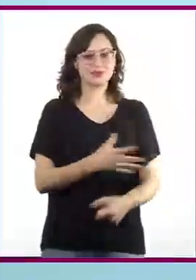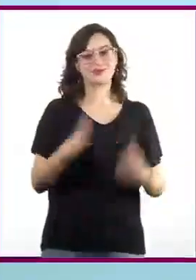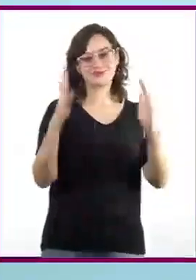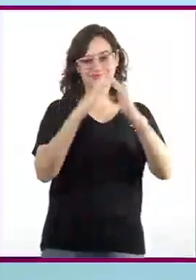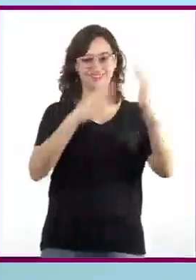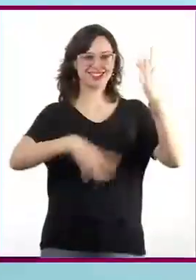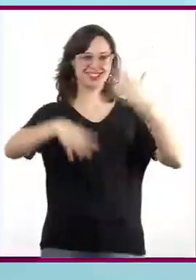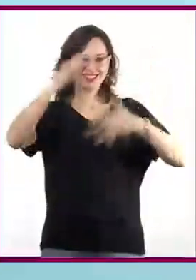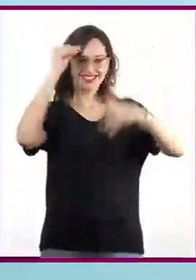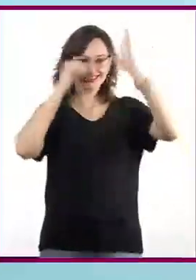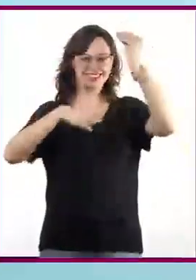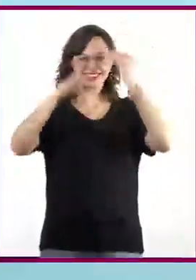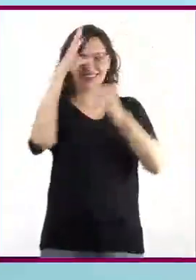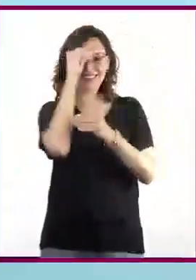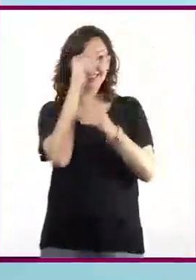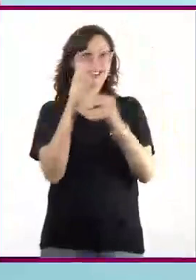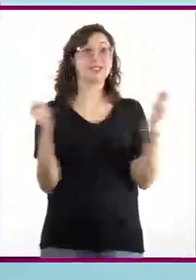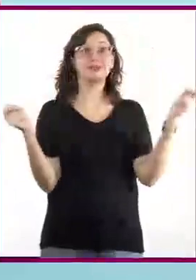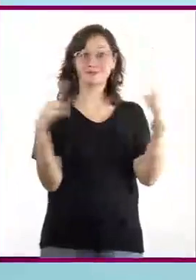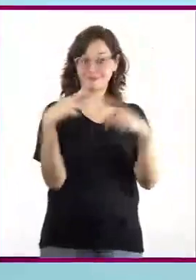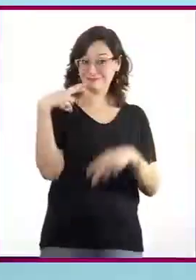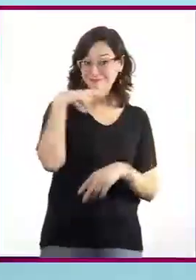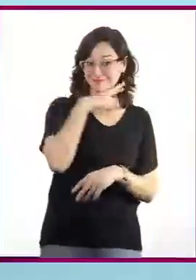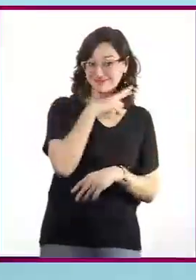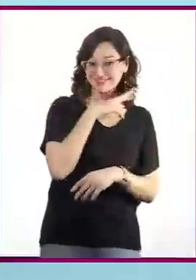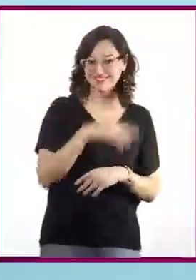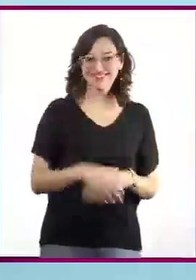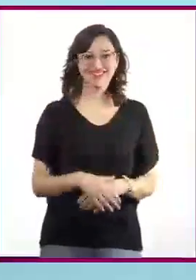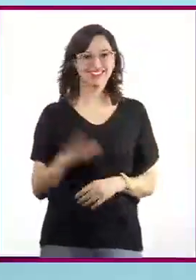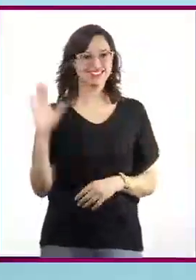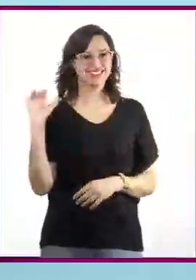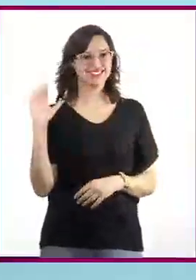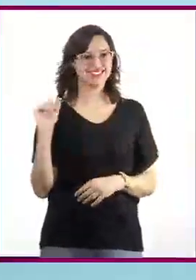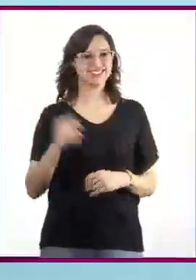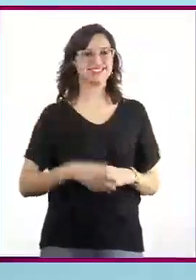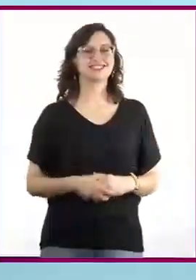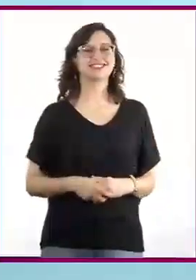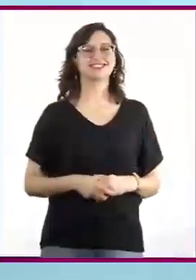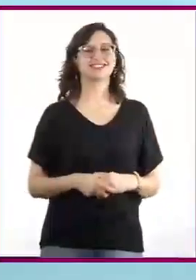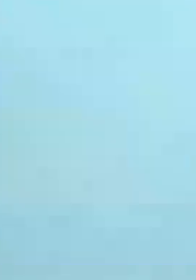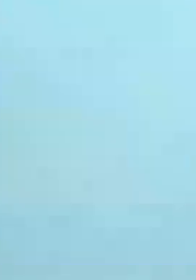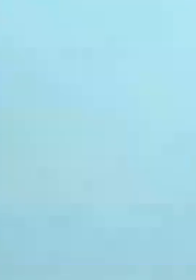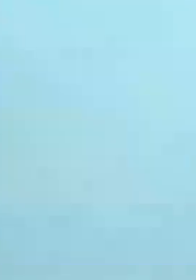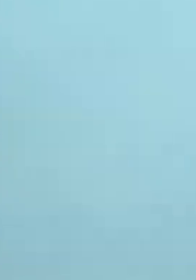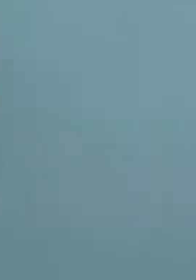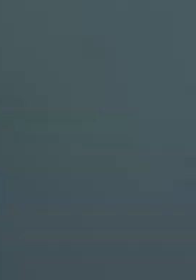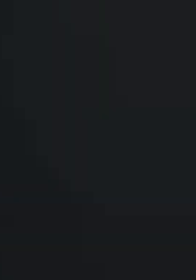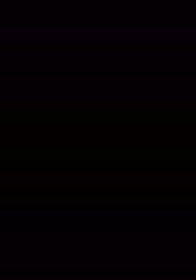Aprende en Casa. Los esperamos en la próxima. ¡Hasta pronto!